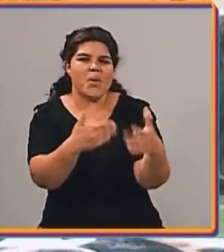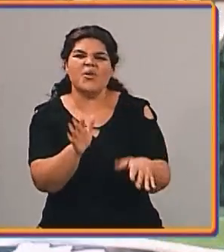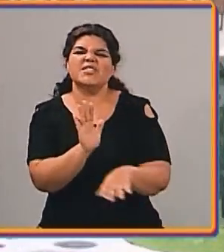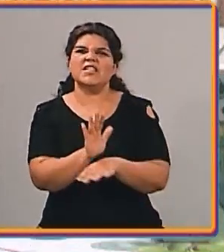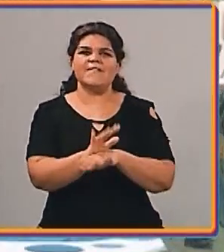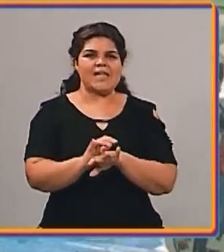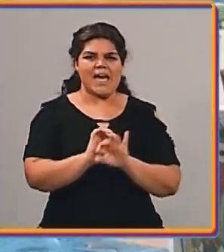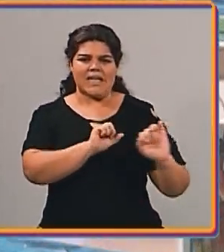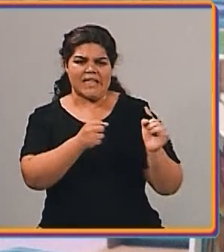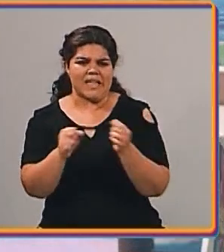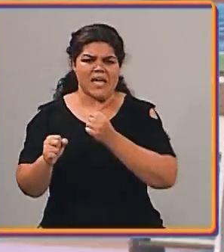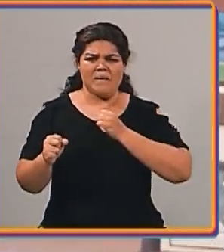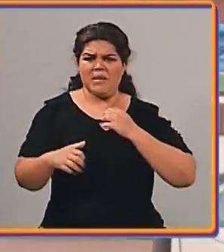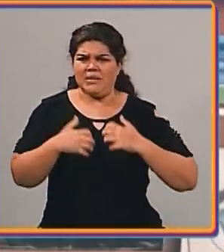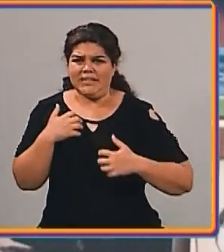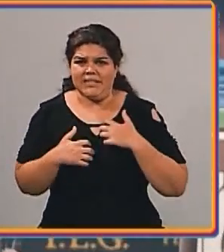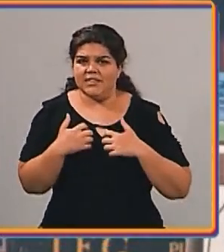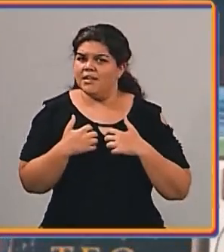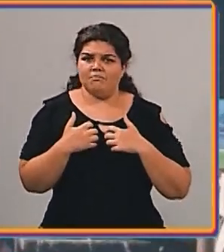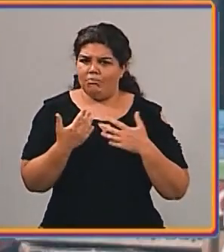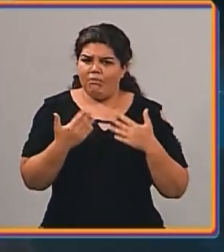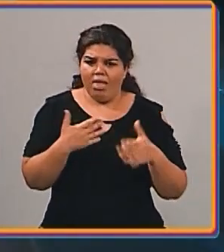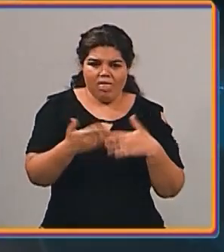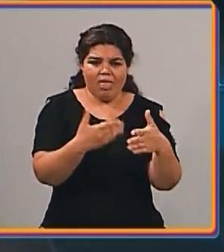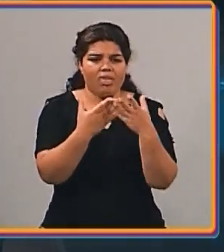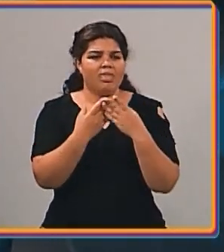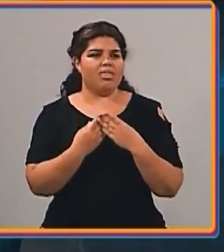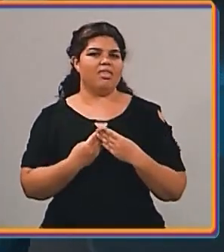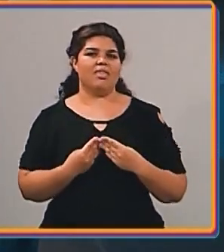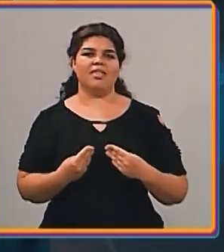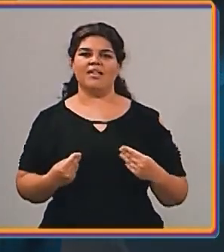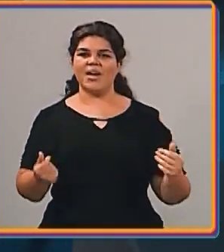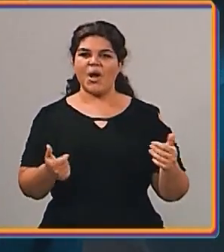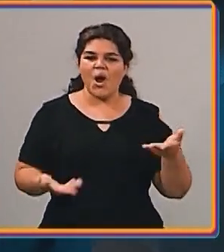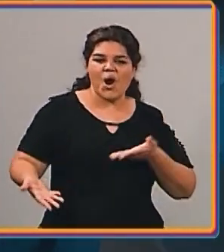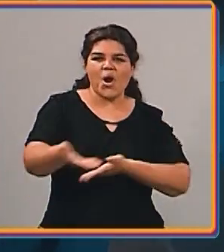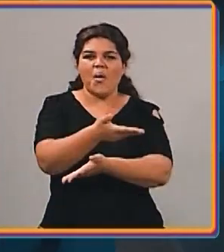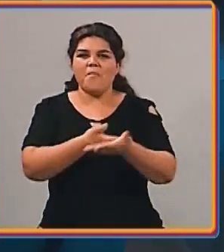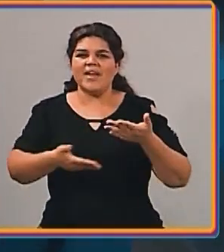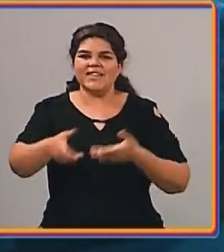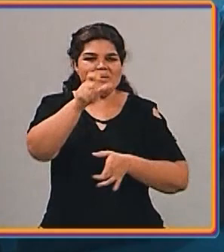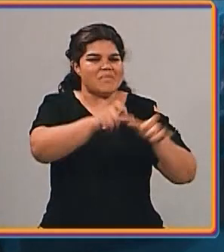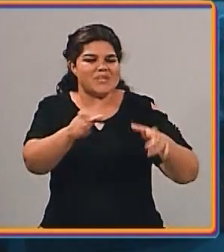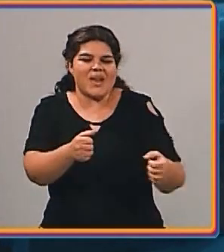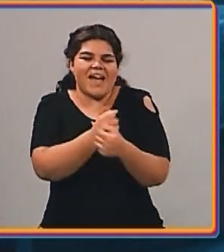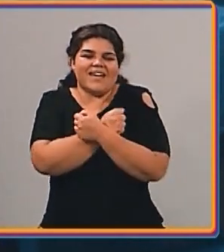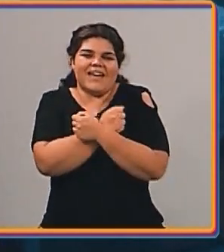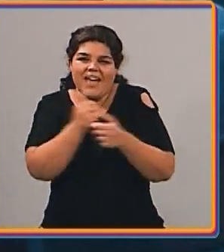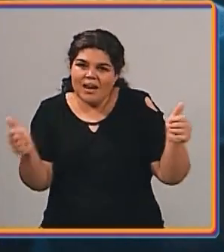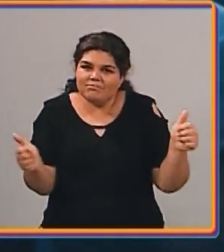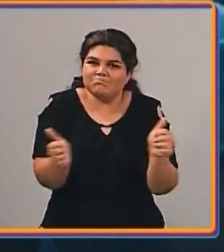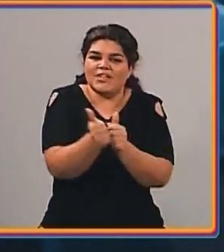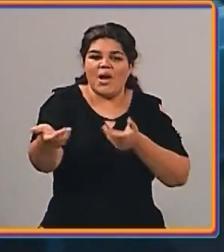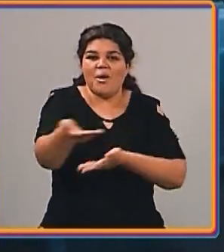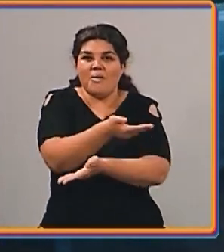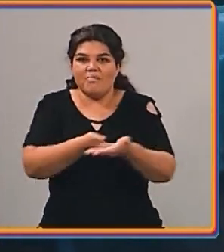de la vida diaria y compartirlo con nuestros seres queridos. Como seres sociales, la interacción y los vínculos son fundamentales, y